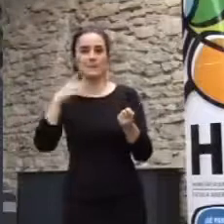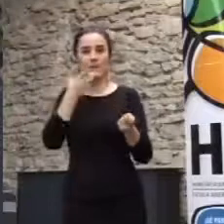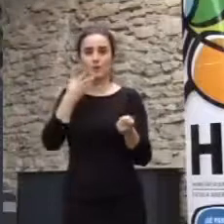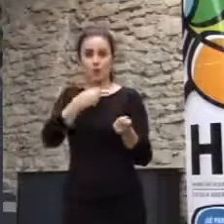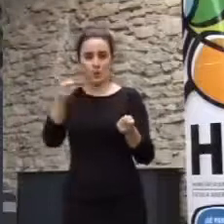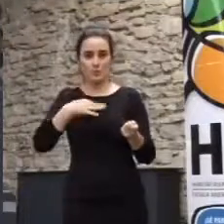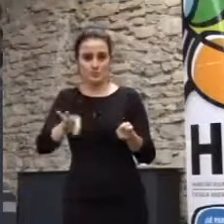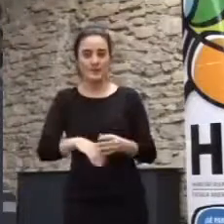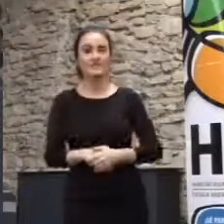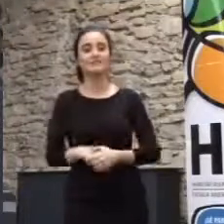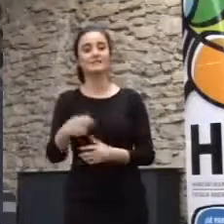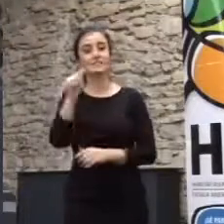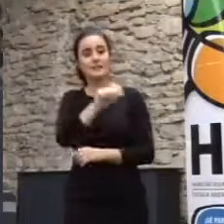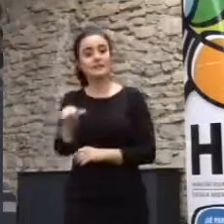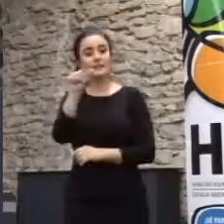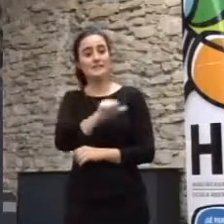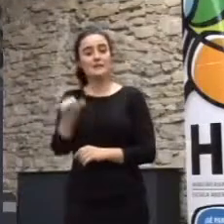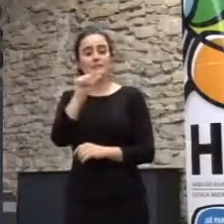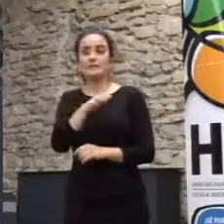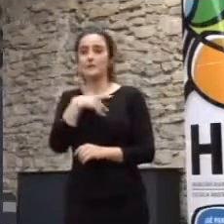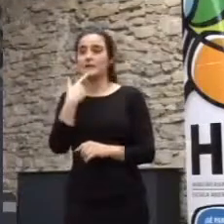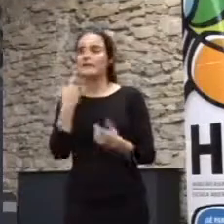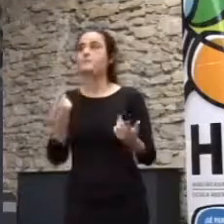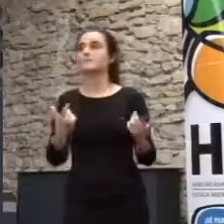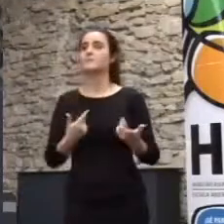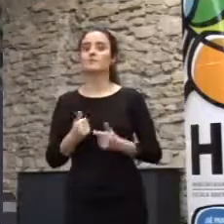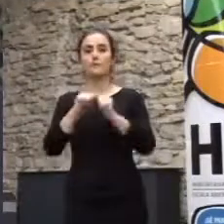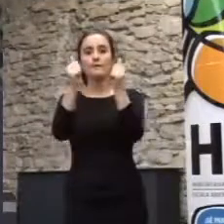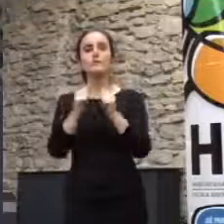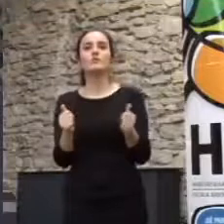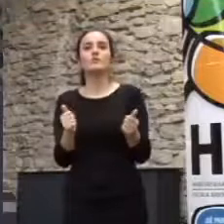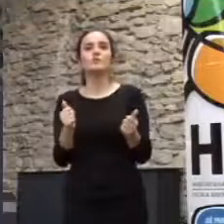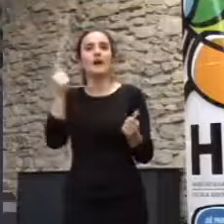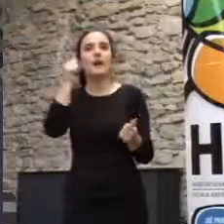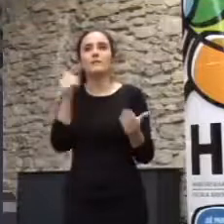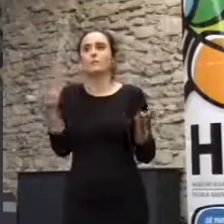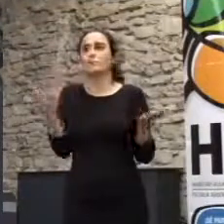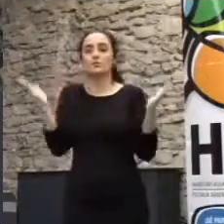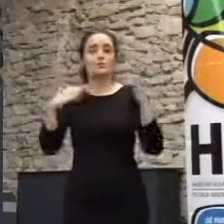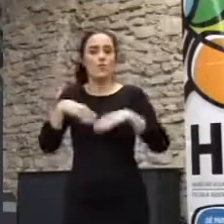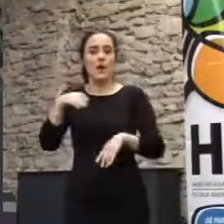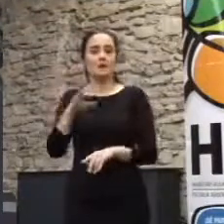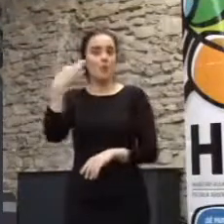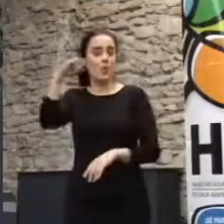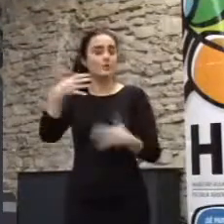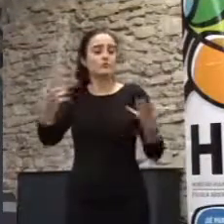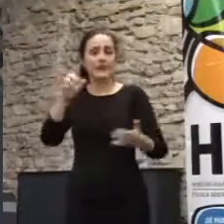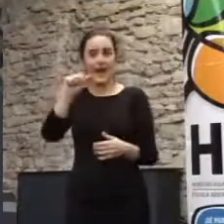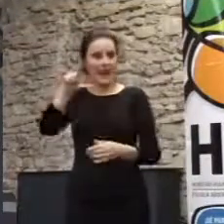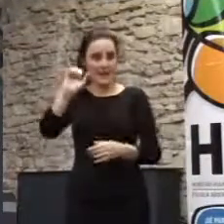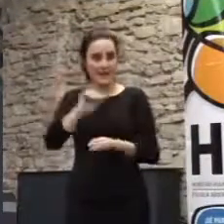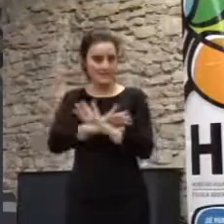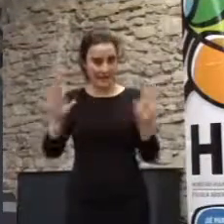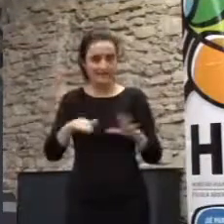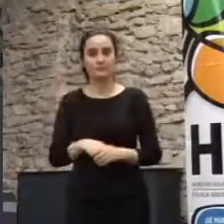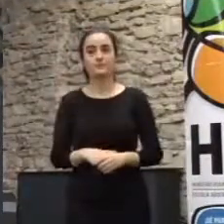conocerla. Semanalmente, es un formato que en Álava pues, no existe, a excepción de Alea, ¿no? En el